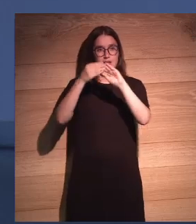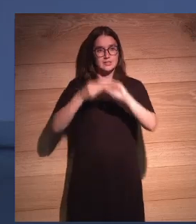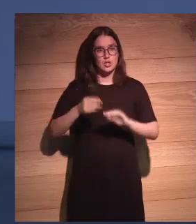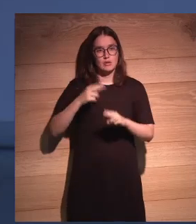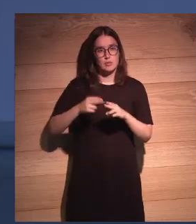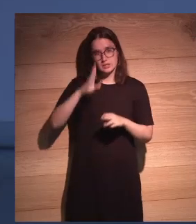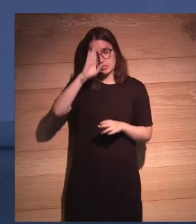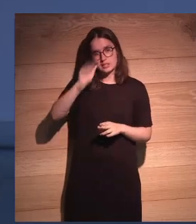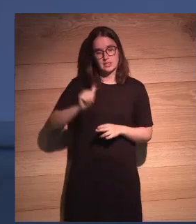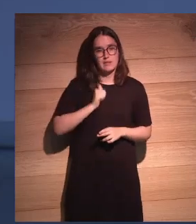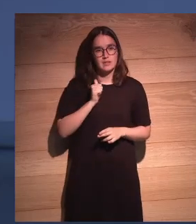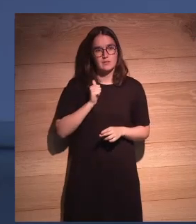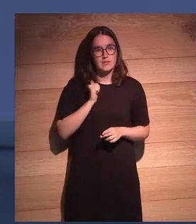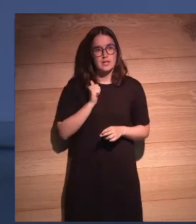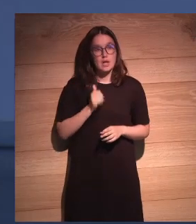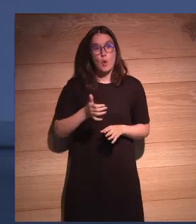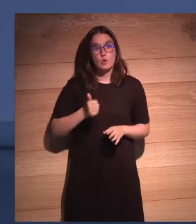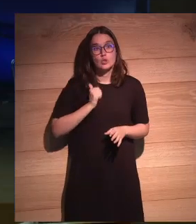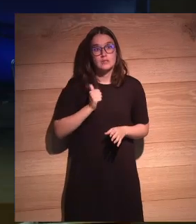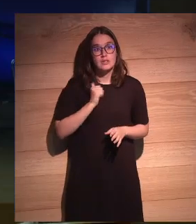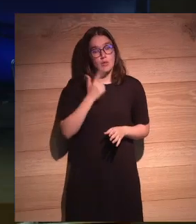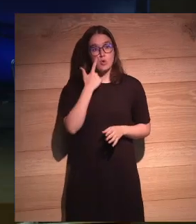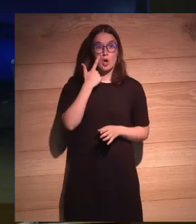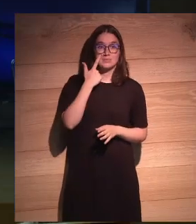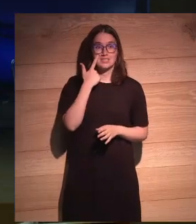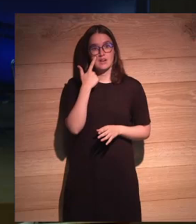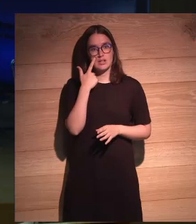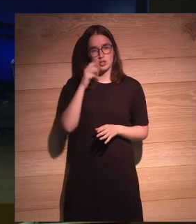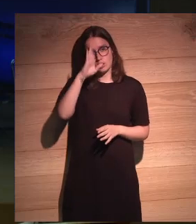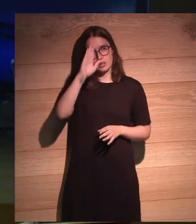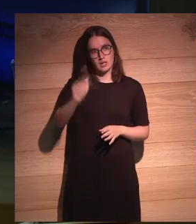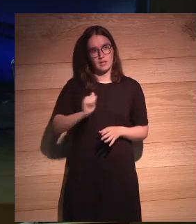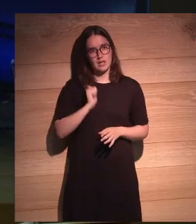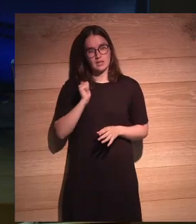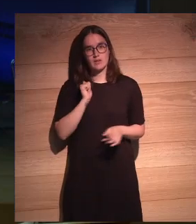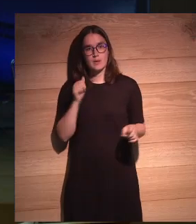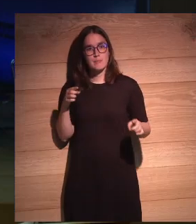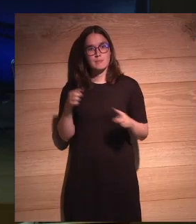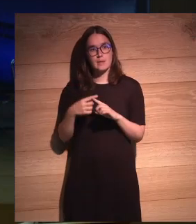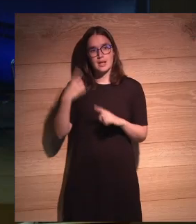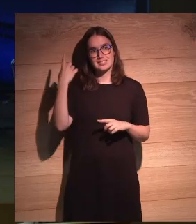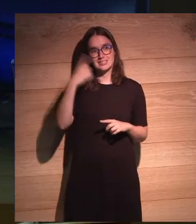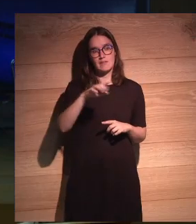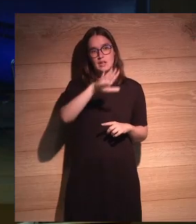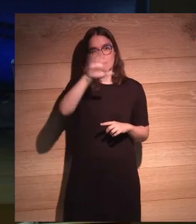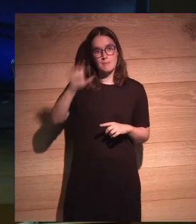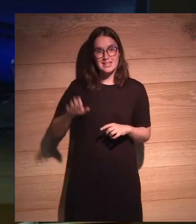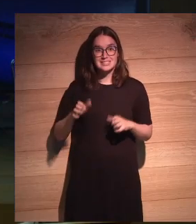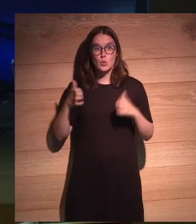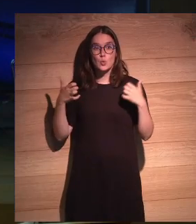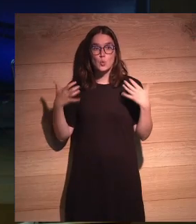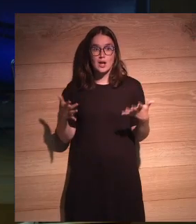política en inteligencia artificial, la posibilidad de un observatorio de inteligencia artificial para saber qué países han ido